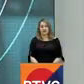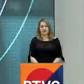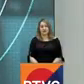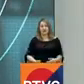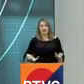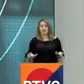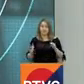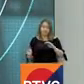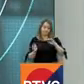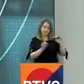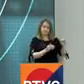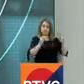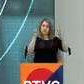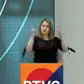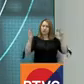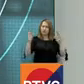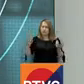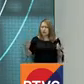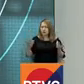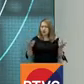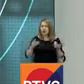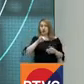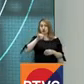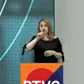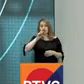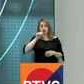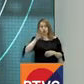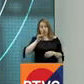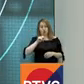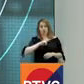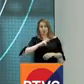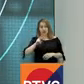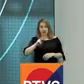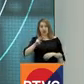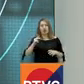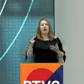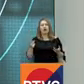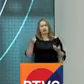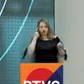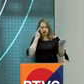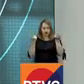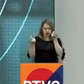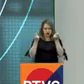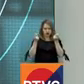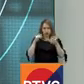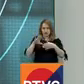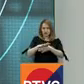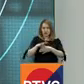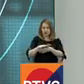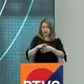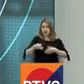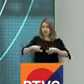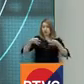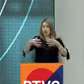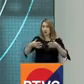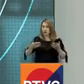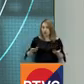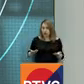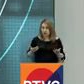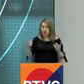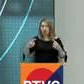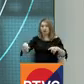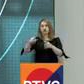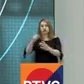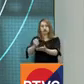cambiamos de tema en yumbo valle del cauca la policía adelanta la estrategia de seguridad junto con los taxistas que contribuyen a la